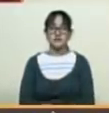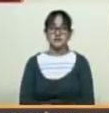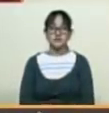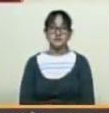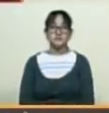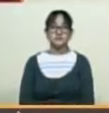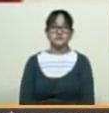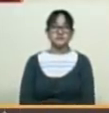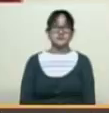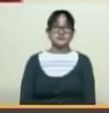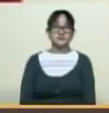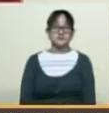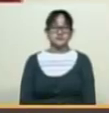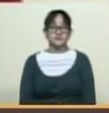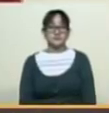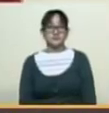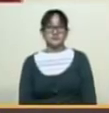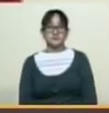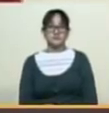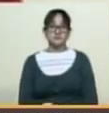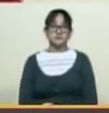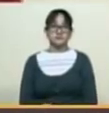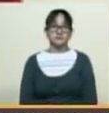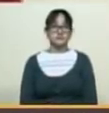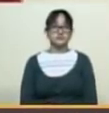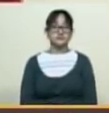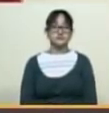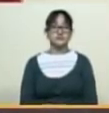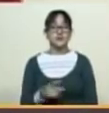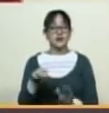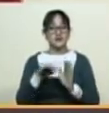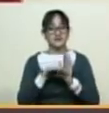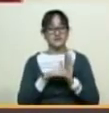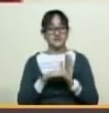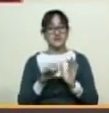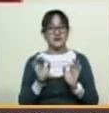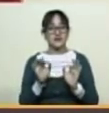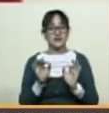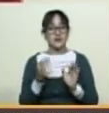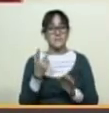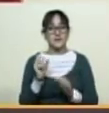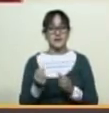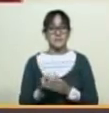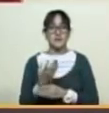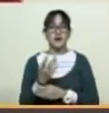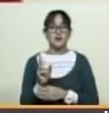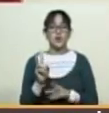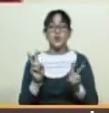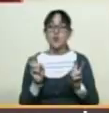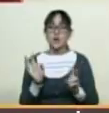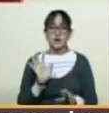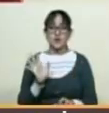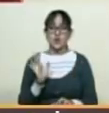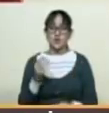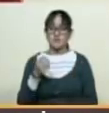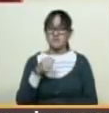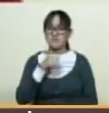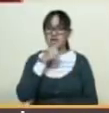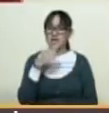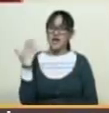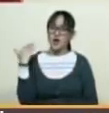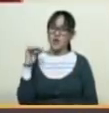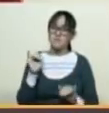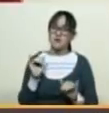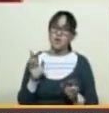también queremos recordar que no son las garantías que se dan para el 20 de mayo, no son garantías nuevas, no son garantías